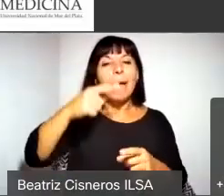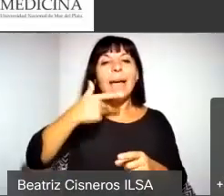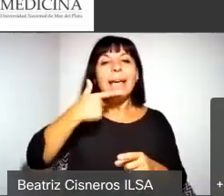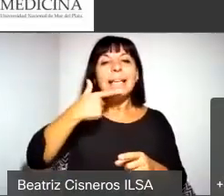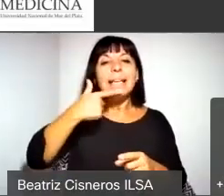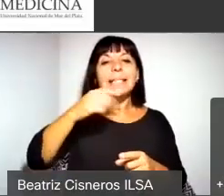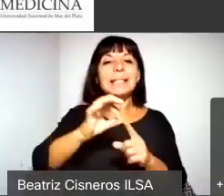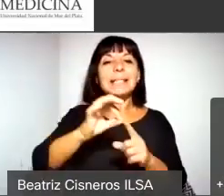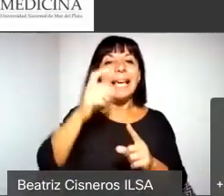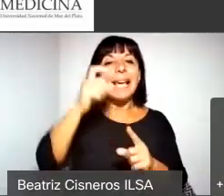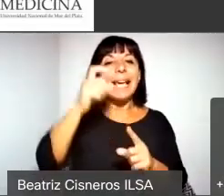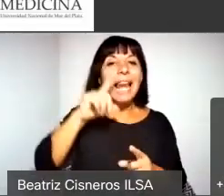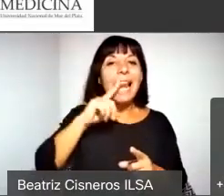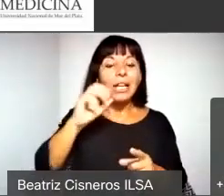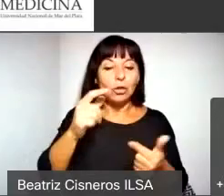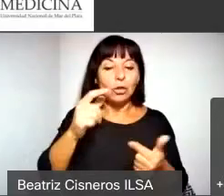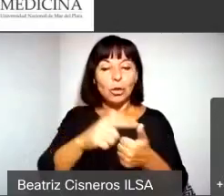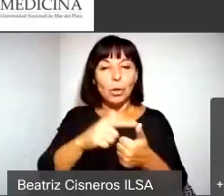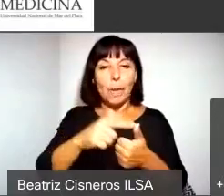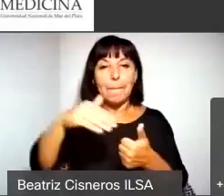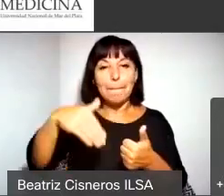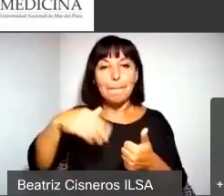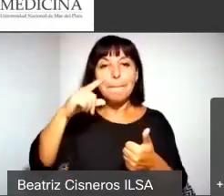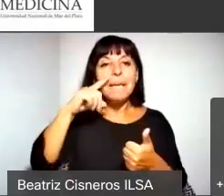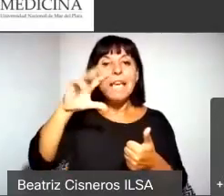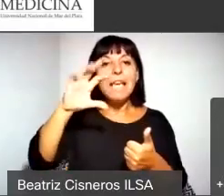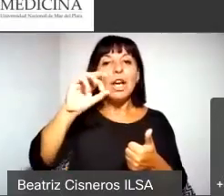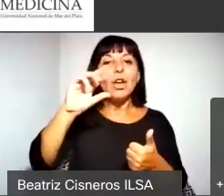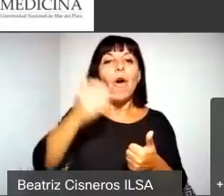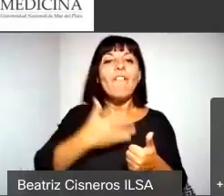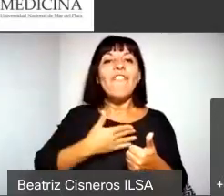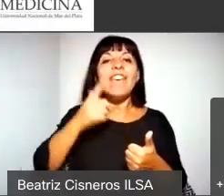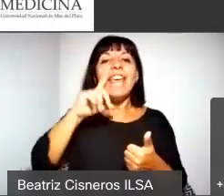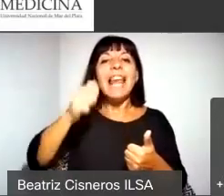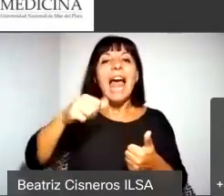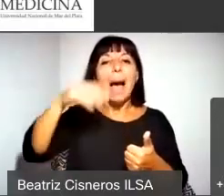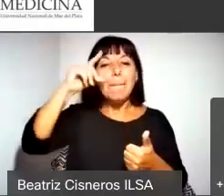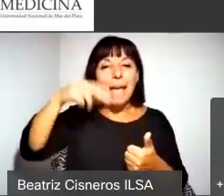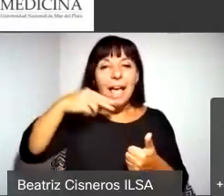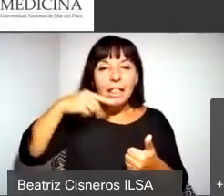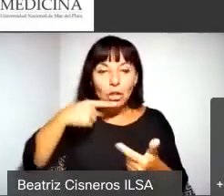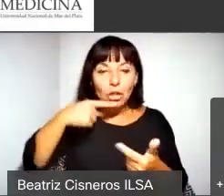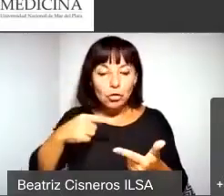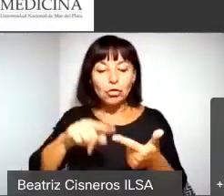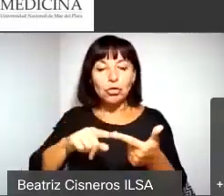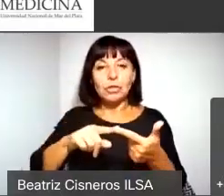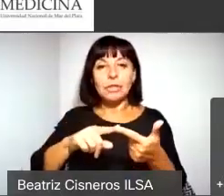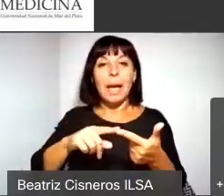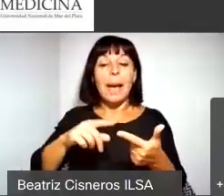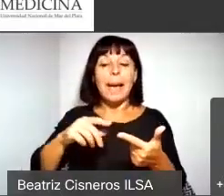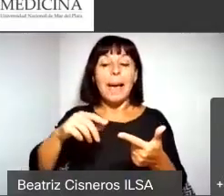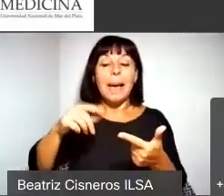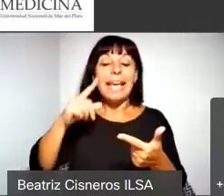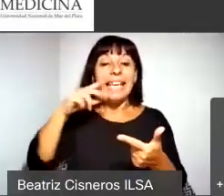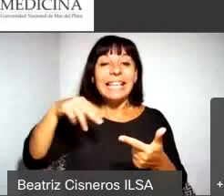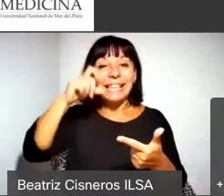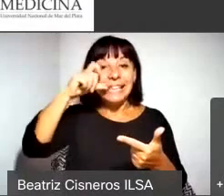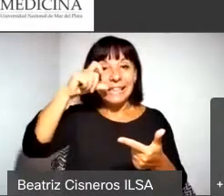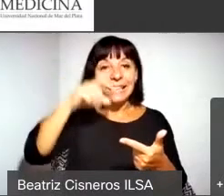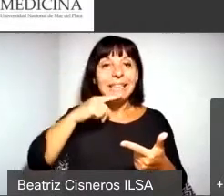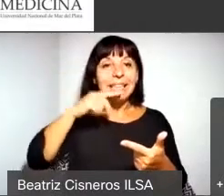de actina o microfilamentos, los filamentos intermedios y los microtúbulos. Y se los